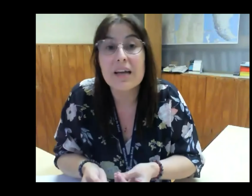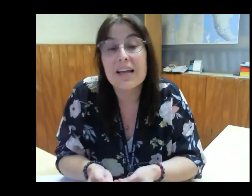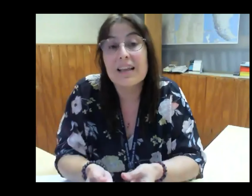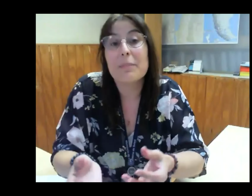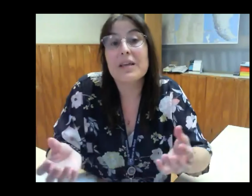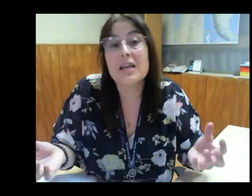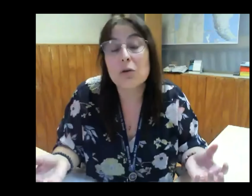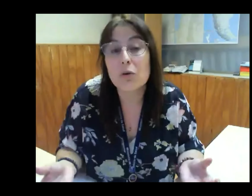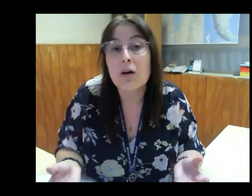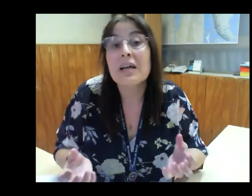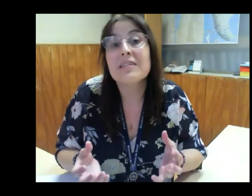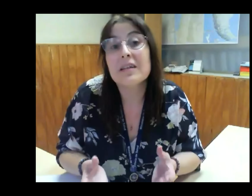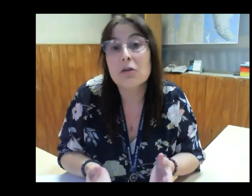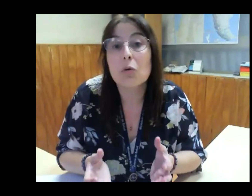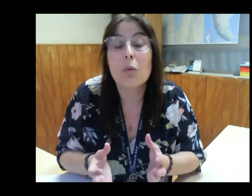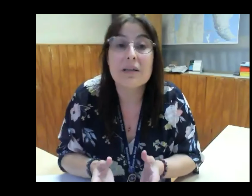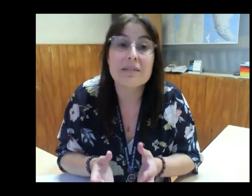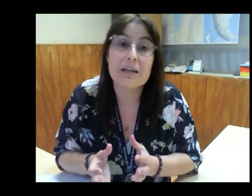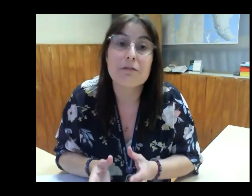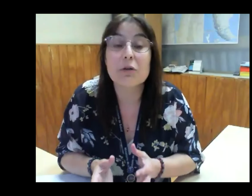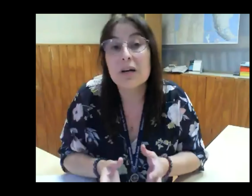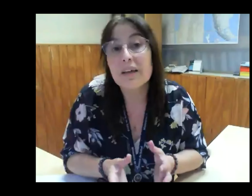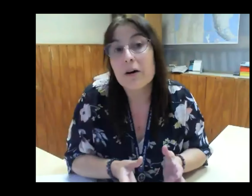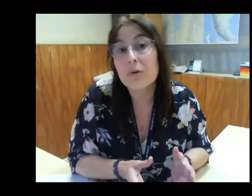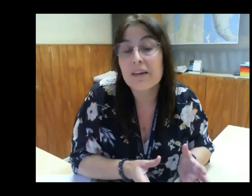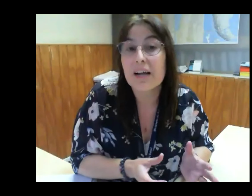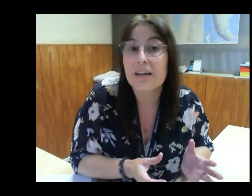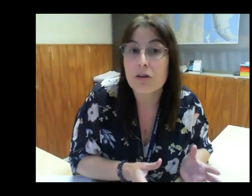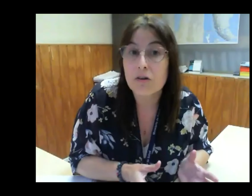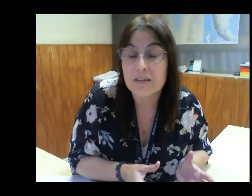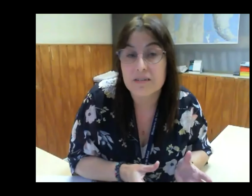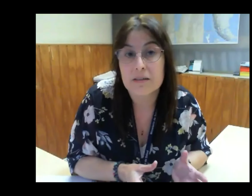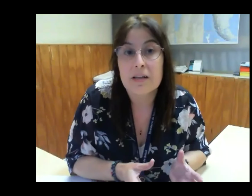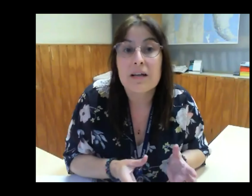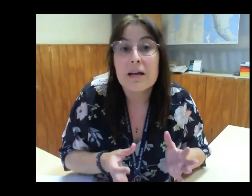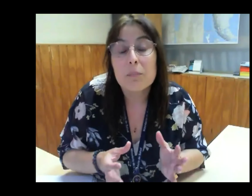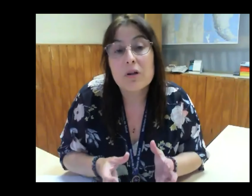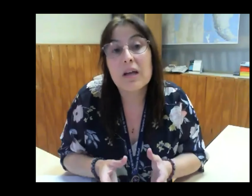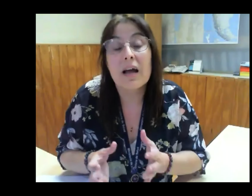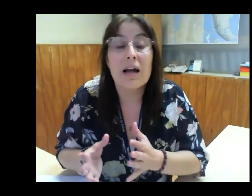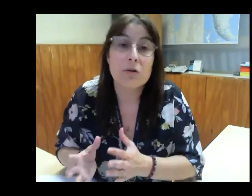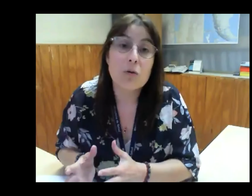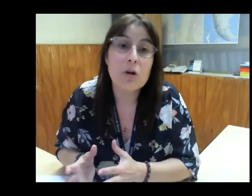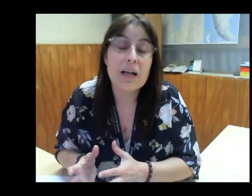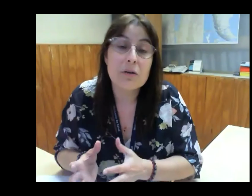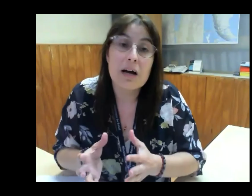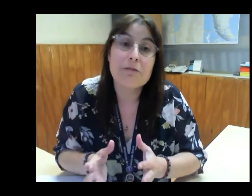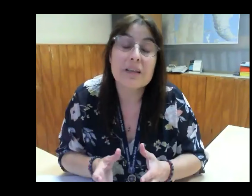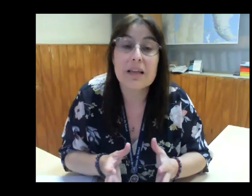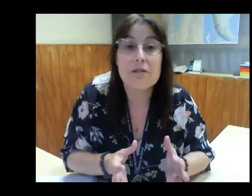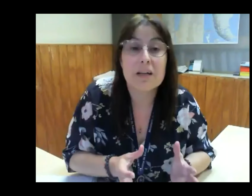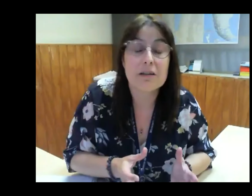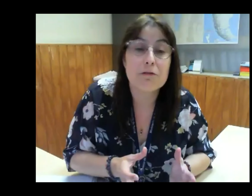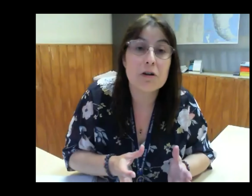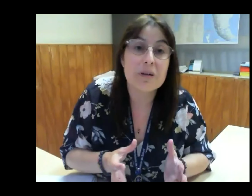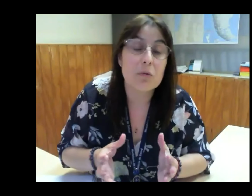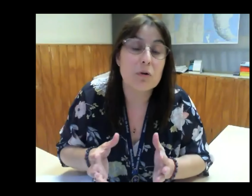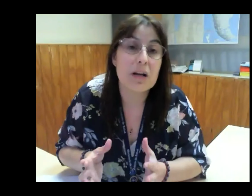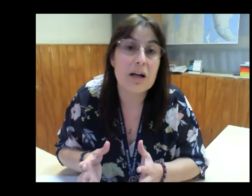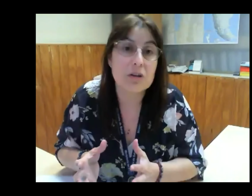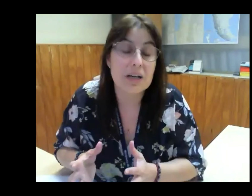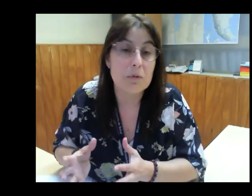necesitamos, dependiendo, ¿cierto?, cuál es el efecto en cada una de las regiones. Porque en todos lados afecta de diferentes